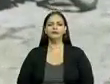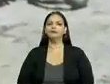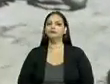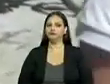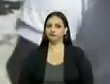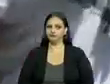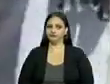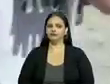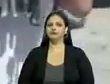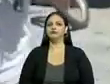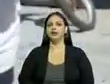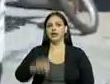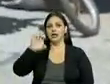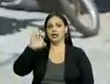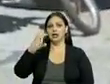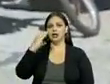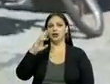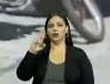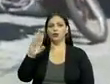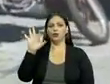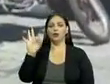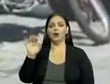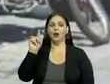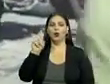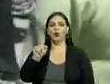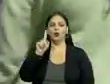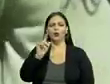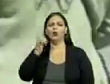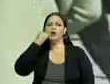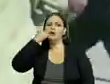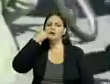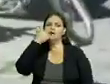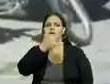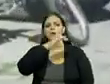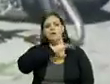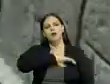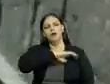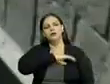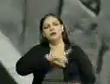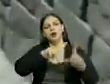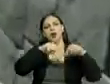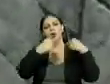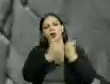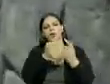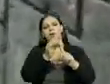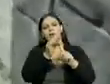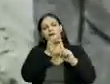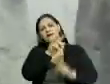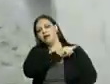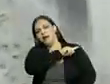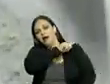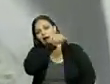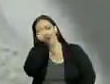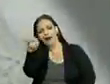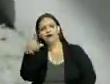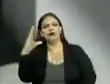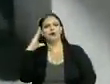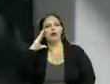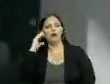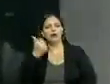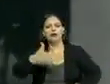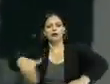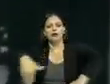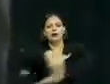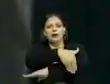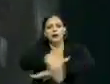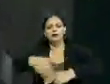Por llamado del ECU 911, miembros de criminalística de la policía de la ciudad de Cuenca acudieron al domicilio ubicado en las calles de Hermano Miguel y Pío Bravo a